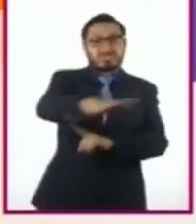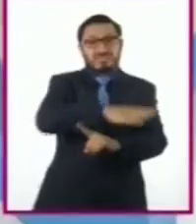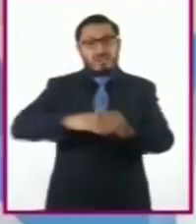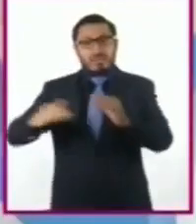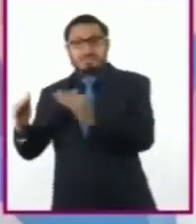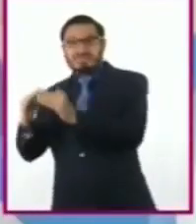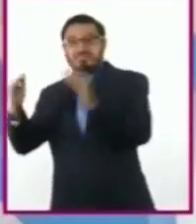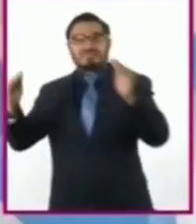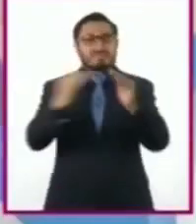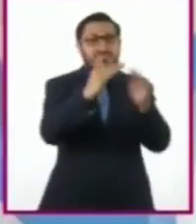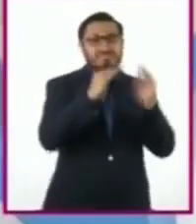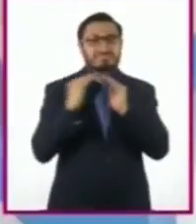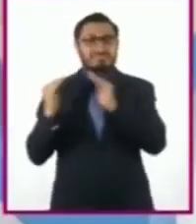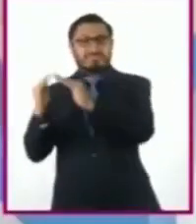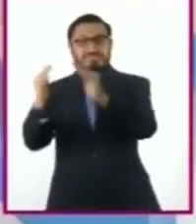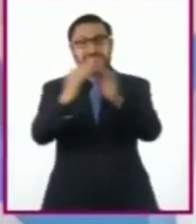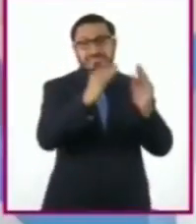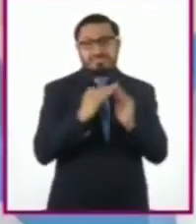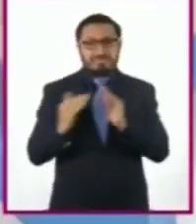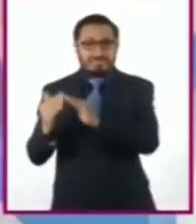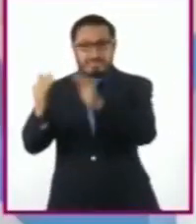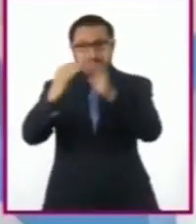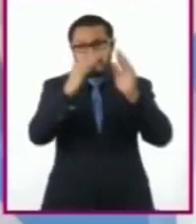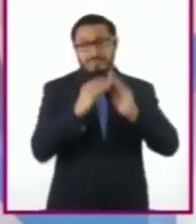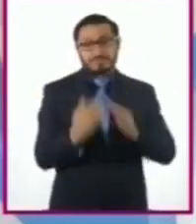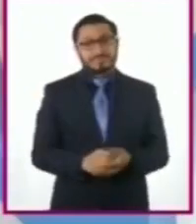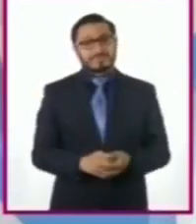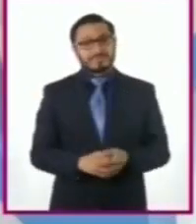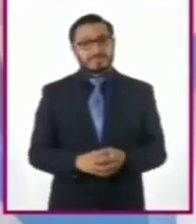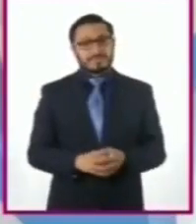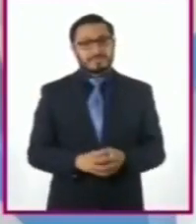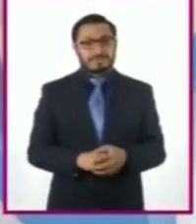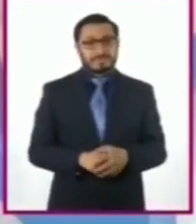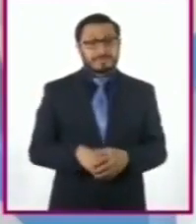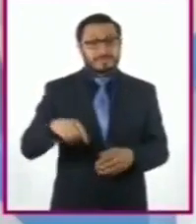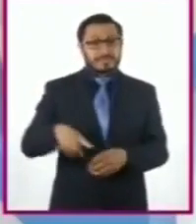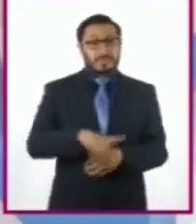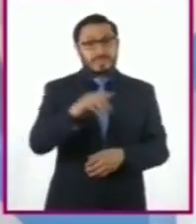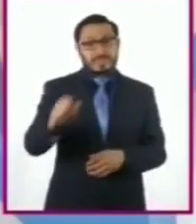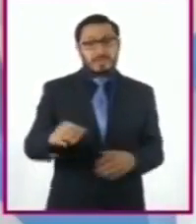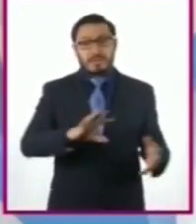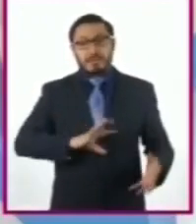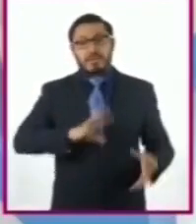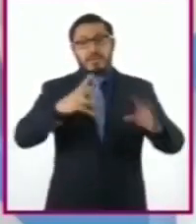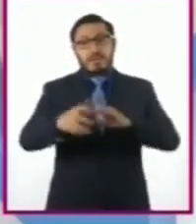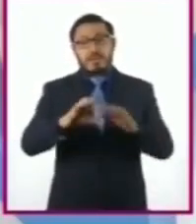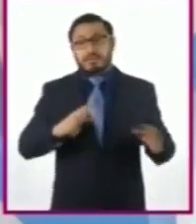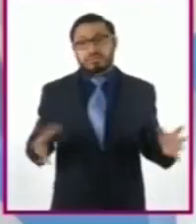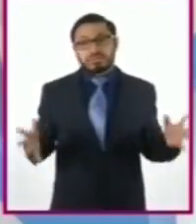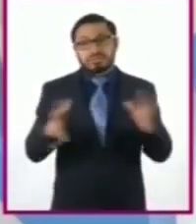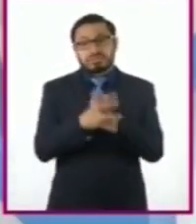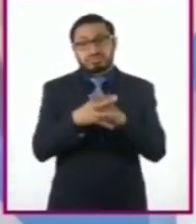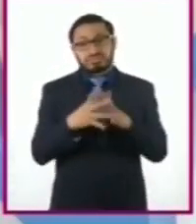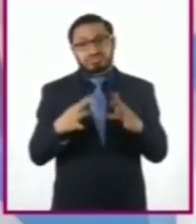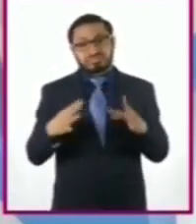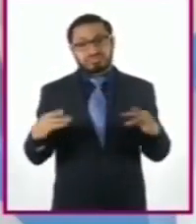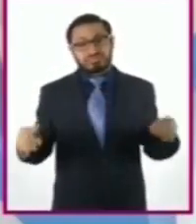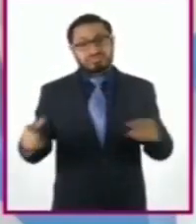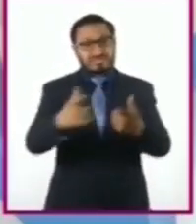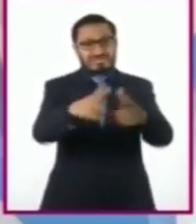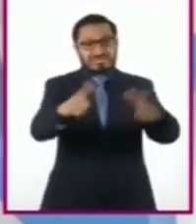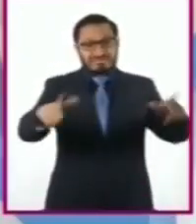montañas. Al modificarse el equilibrio ecológico con la desecación progresiva de los